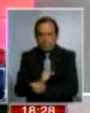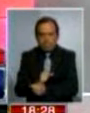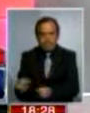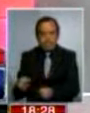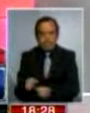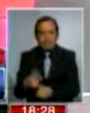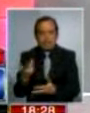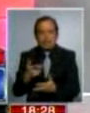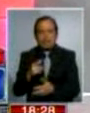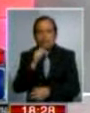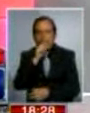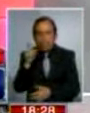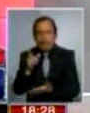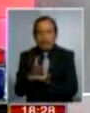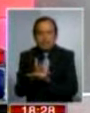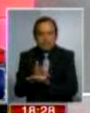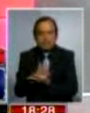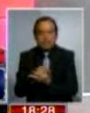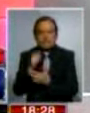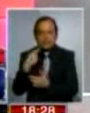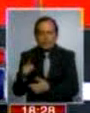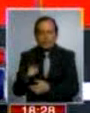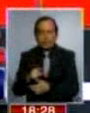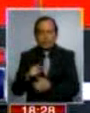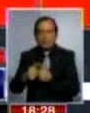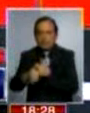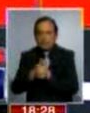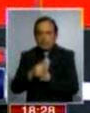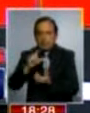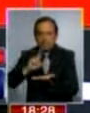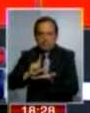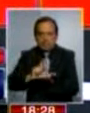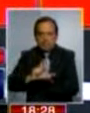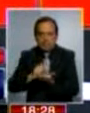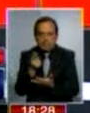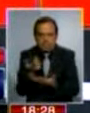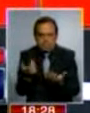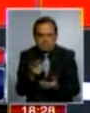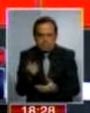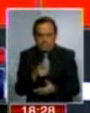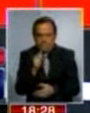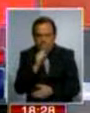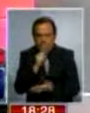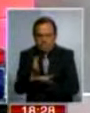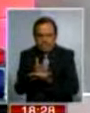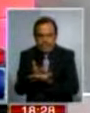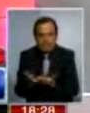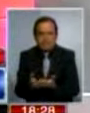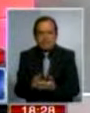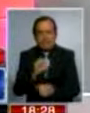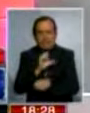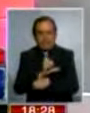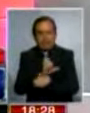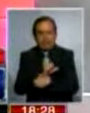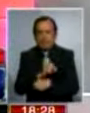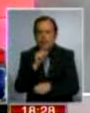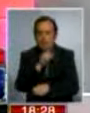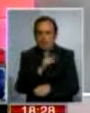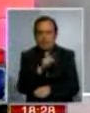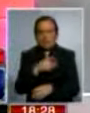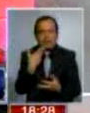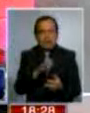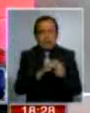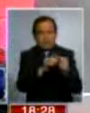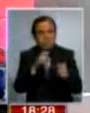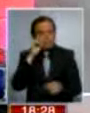somos un país sísmico. ¿Cuál es el plan de gendarmería para los penales que están bajo la cuota de inundación? Es que no es gendarmería, es el Estado de Chile. Es el Estado de Chile a través de su gobierno de